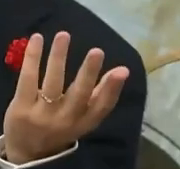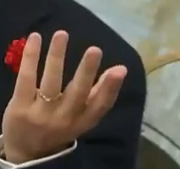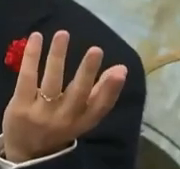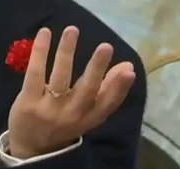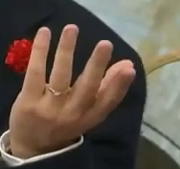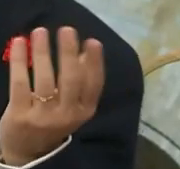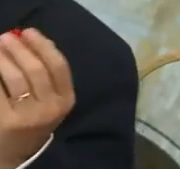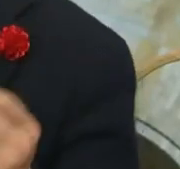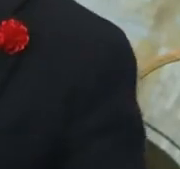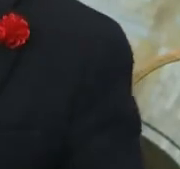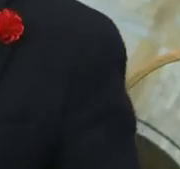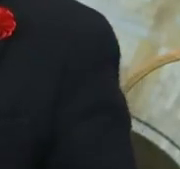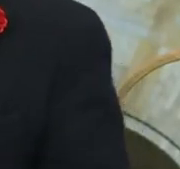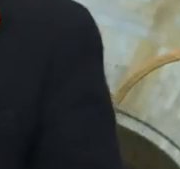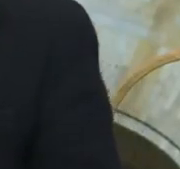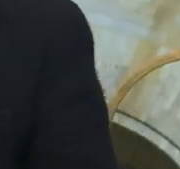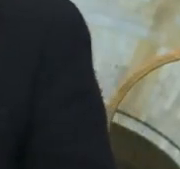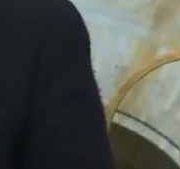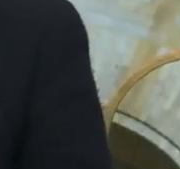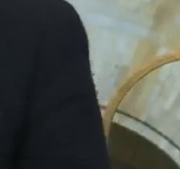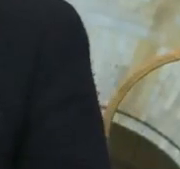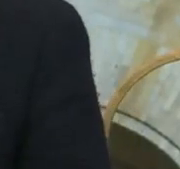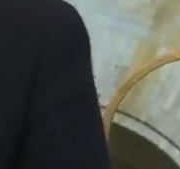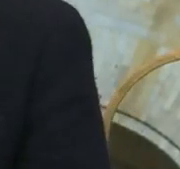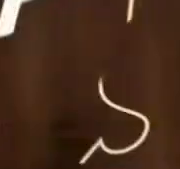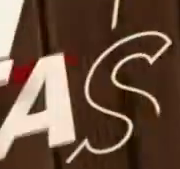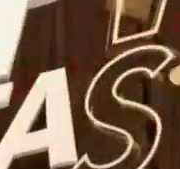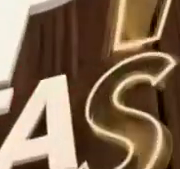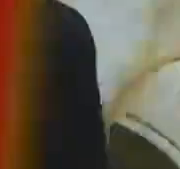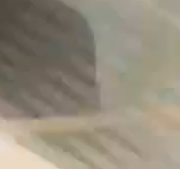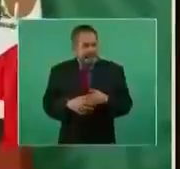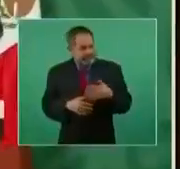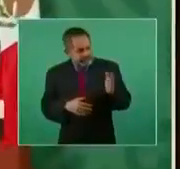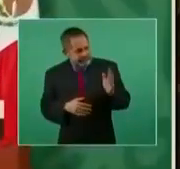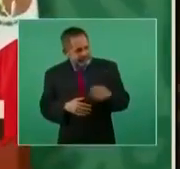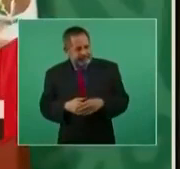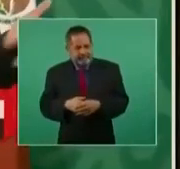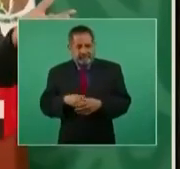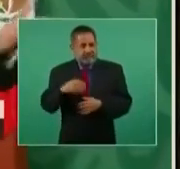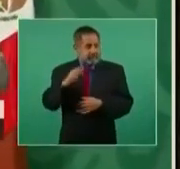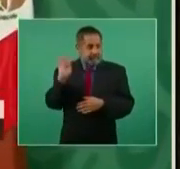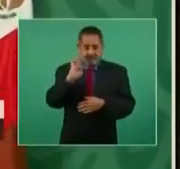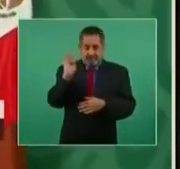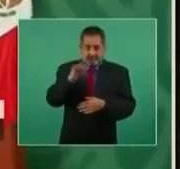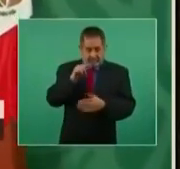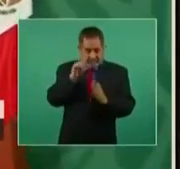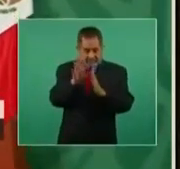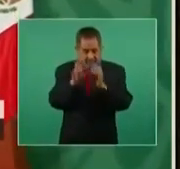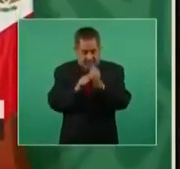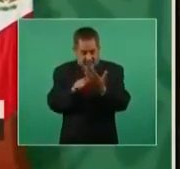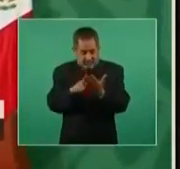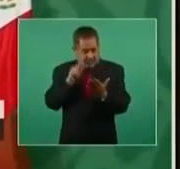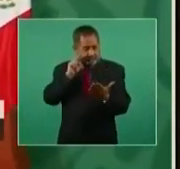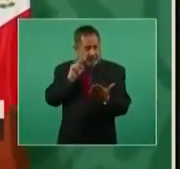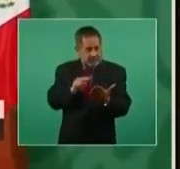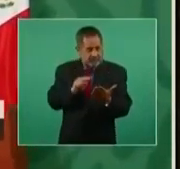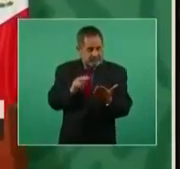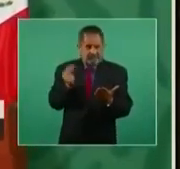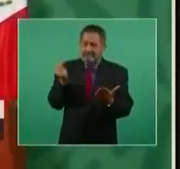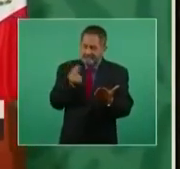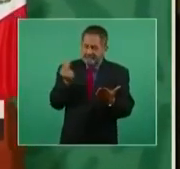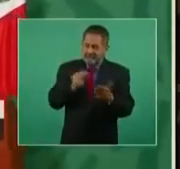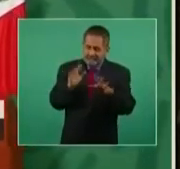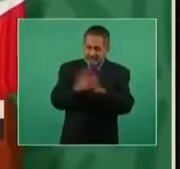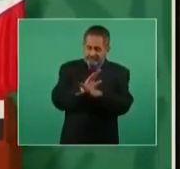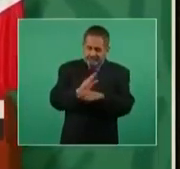Ahí está. Y bueno, este comentario viene luego de que, tras obtener la mayoría simple en la Cámara de Diputados, sus adversarios aseguraban que ya no presentaría